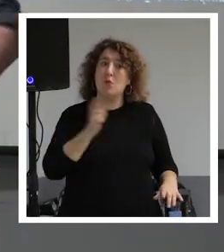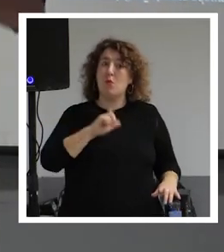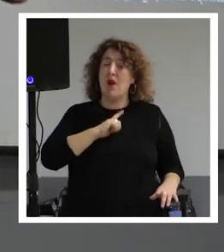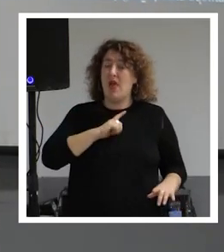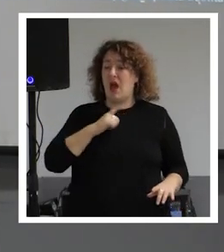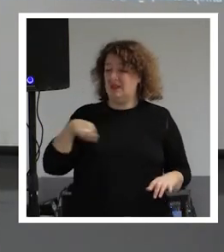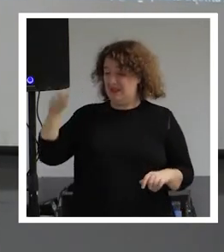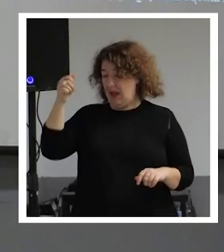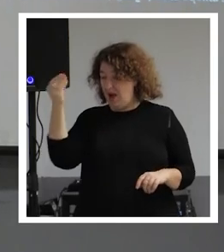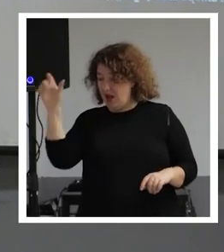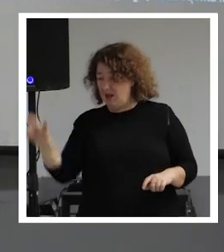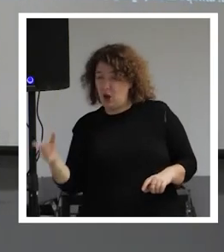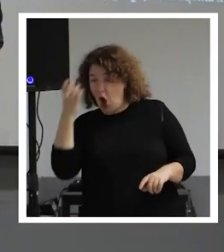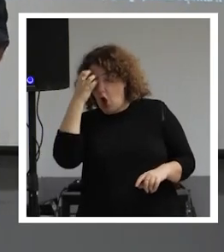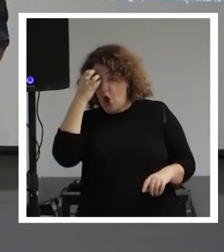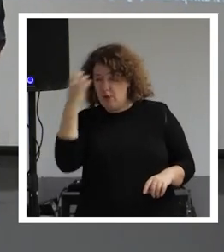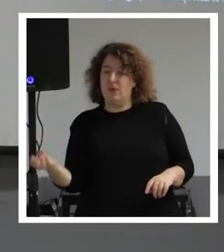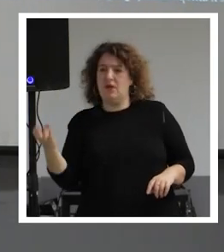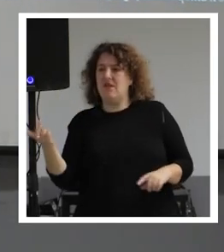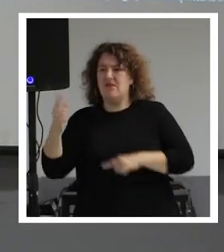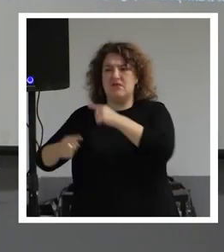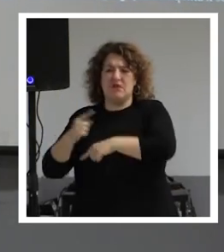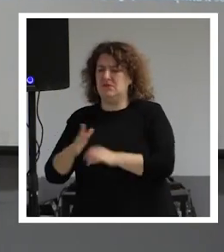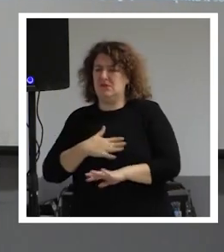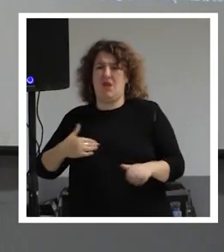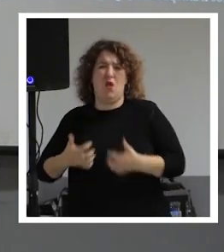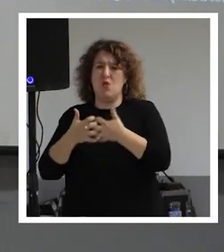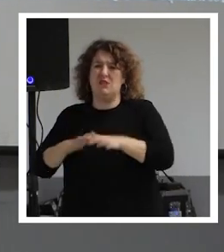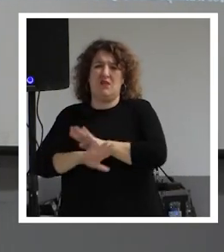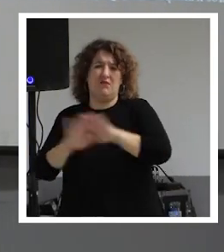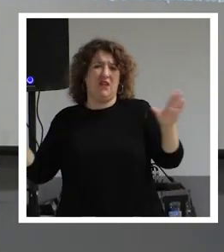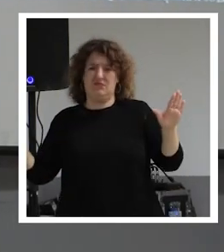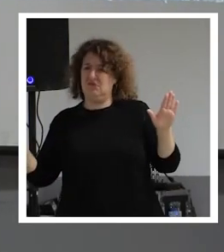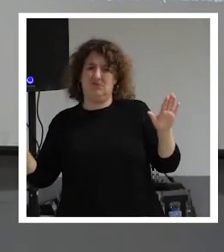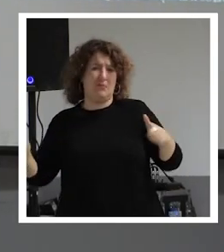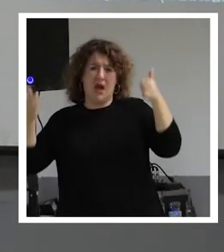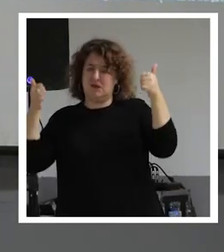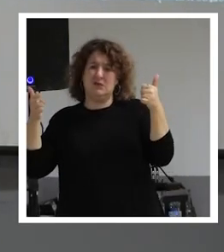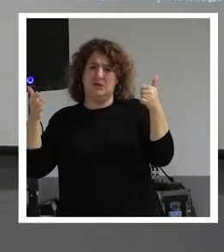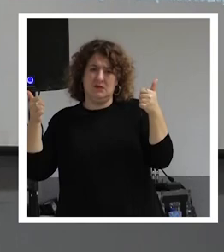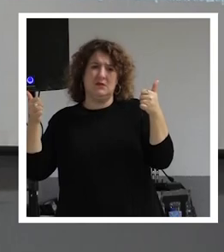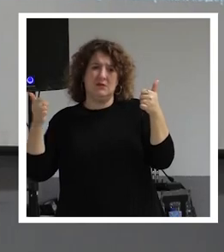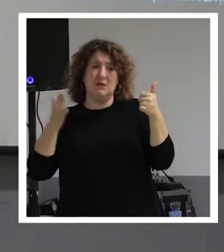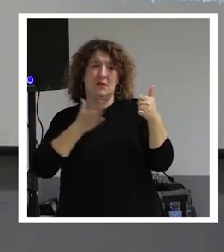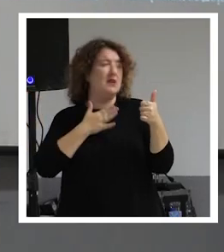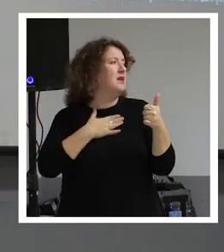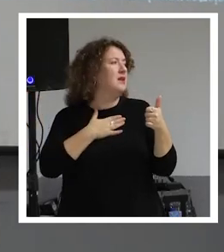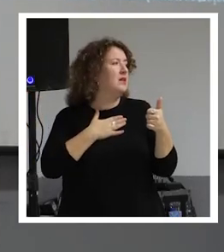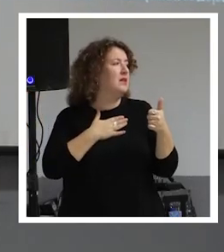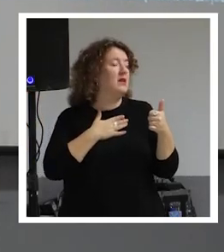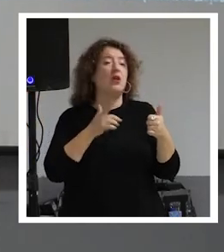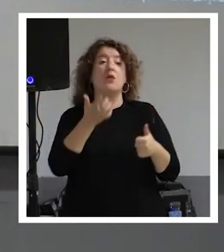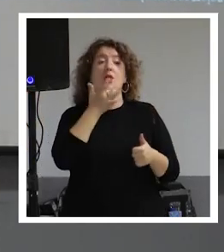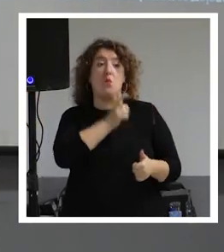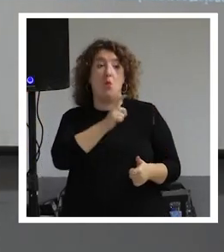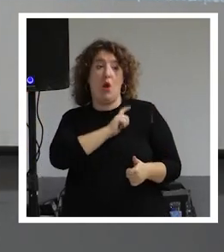porque la violencia desgarra los países a pesar de que alguien pueda decir Uy qué lindo están peleando contra los policías pero cuando hay un policía que le